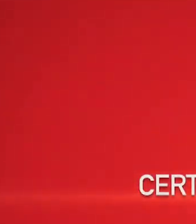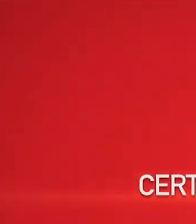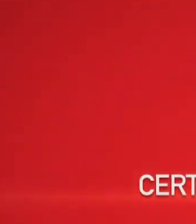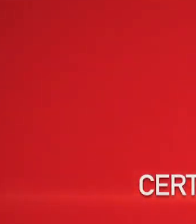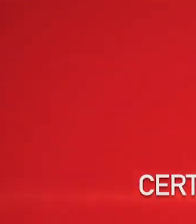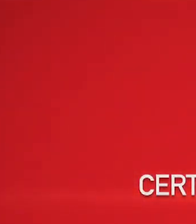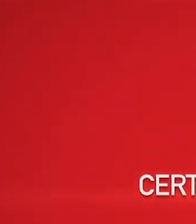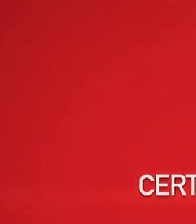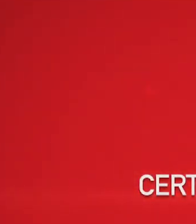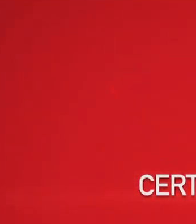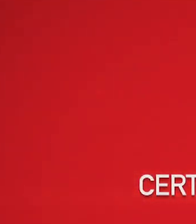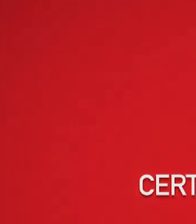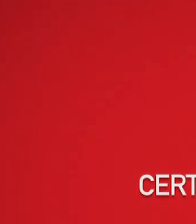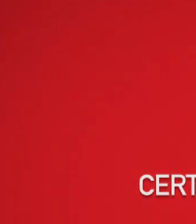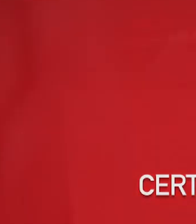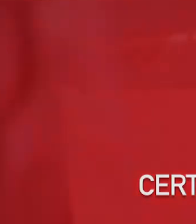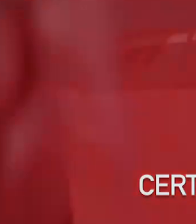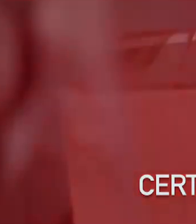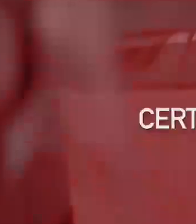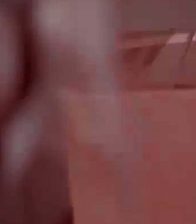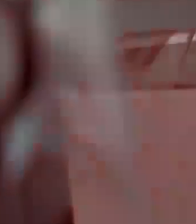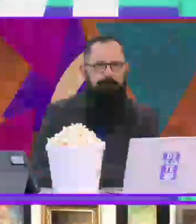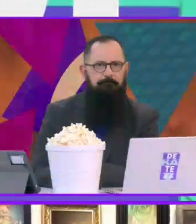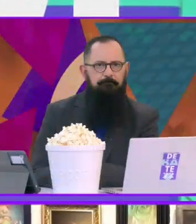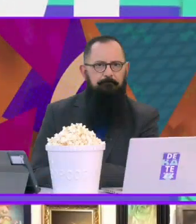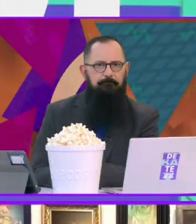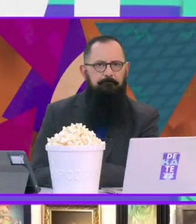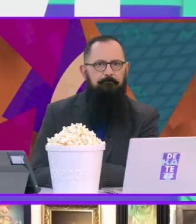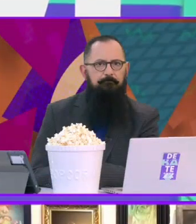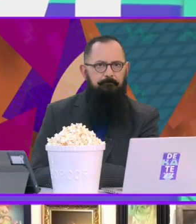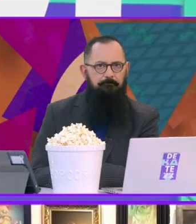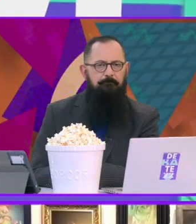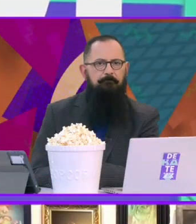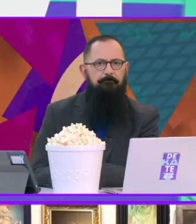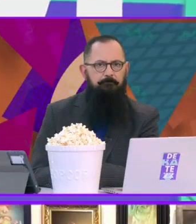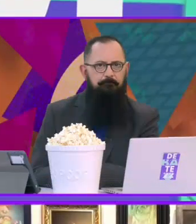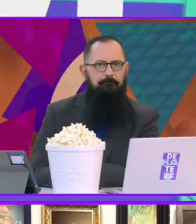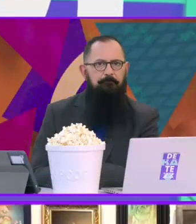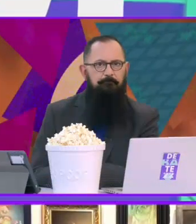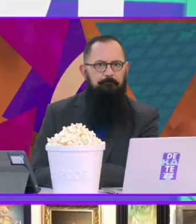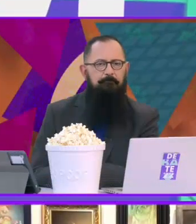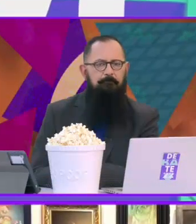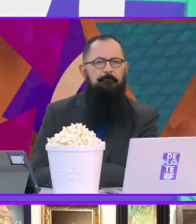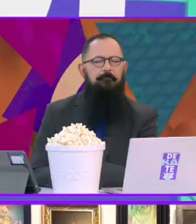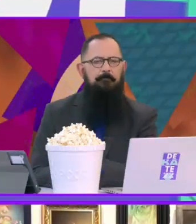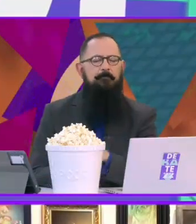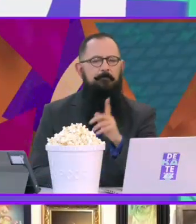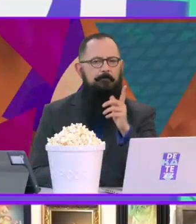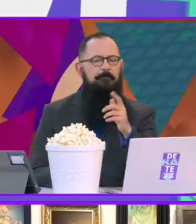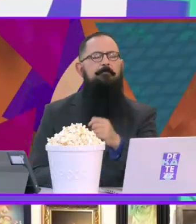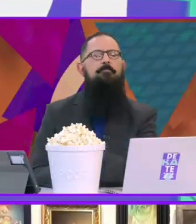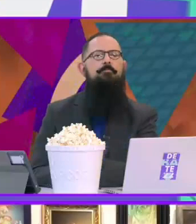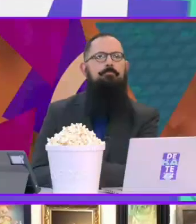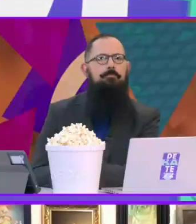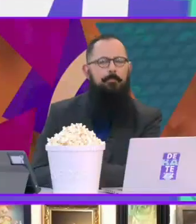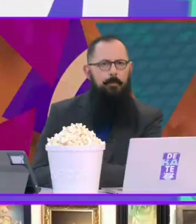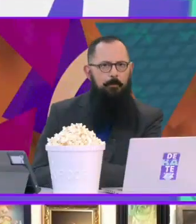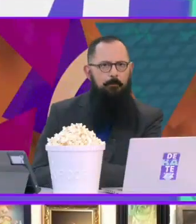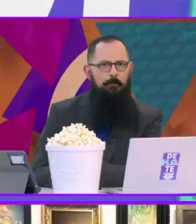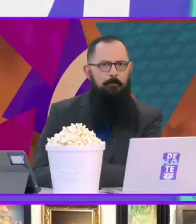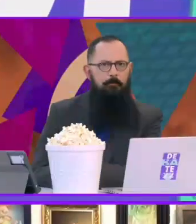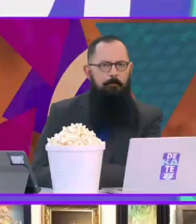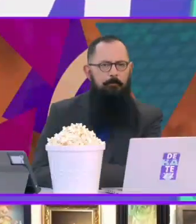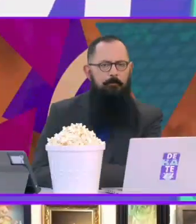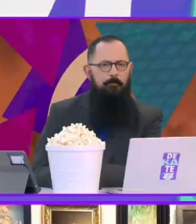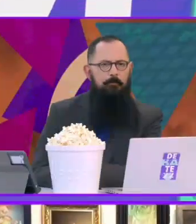centros de contagio, así que, y los protocolos son ejemplares y excepcionales, me atrevo a decir que son de los